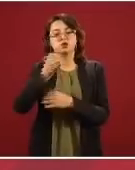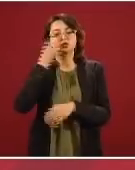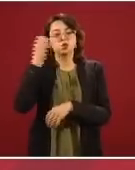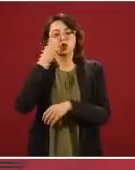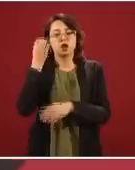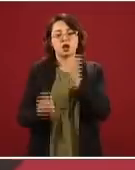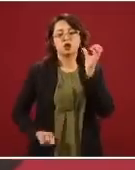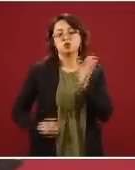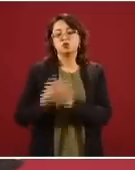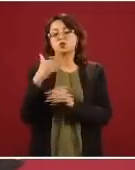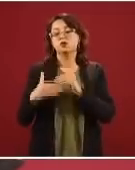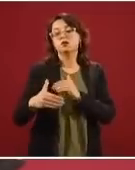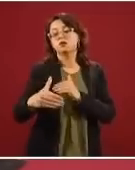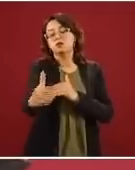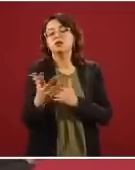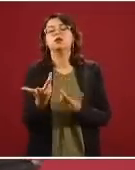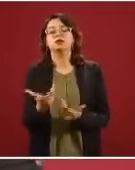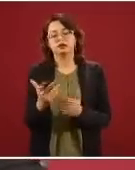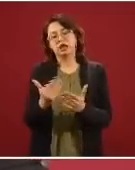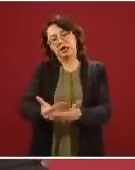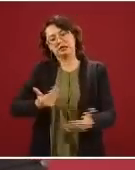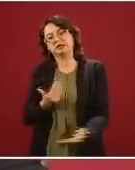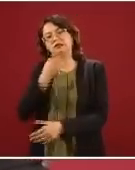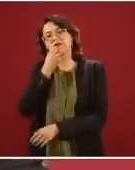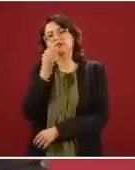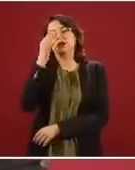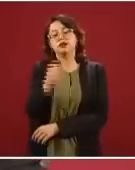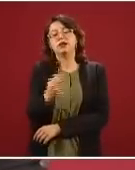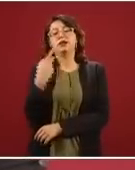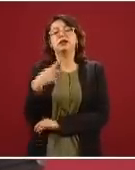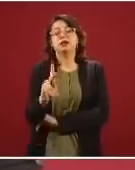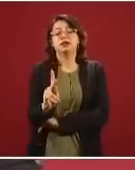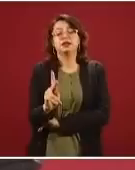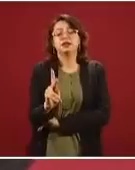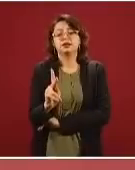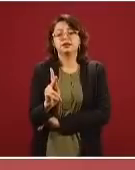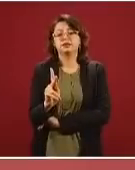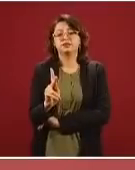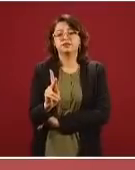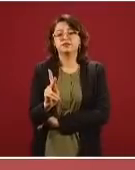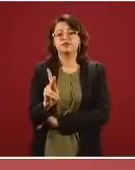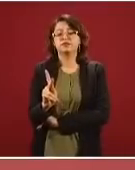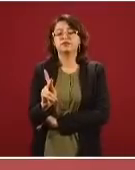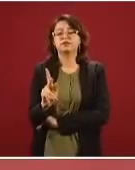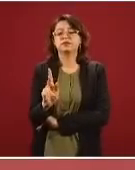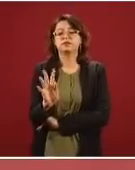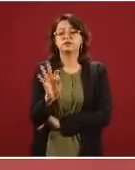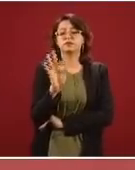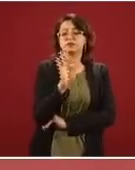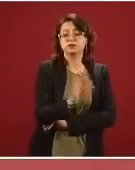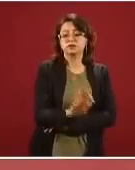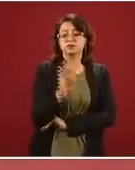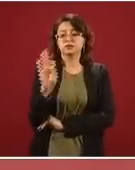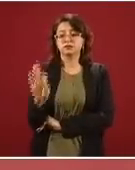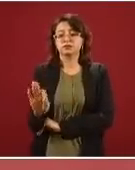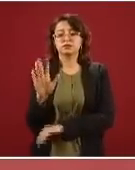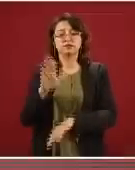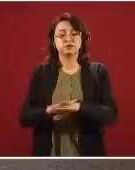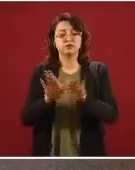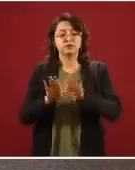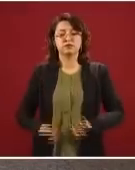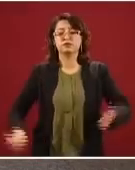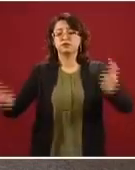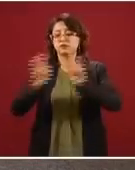para avisar con tiempo. Pero vamos a dejar las fechas más